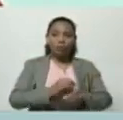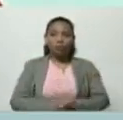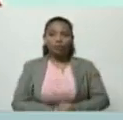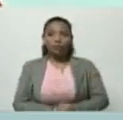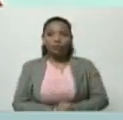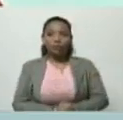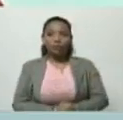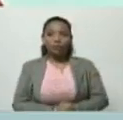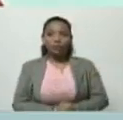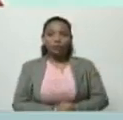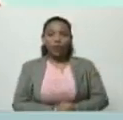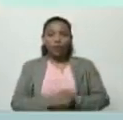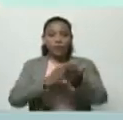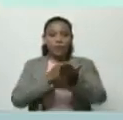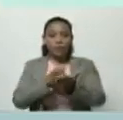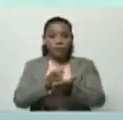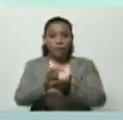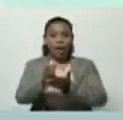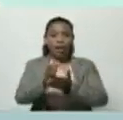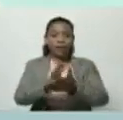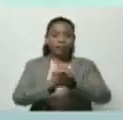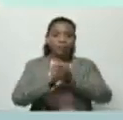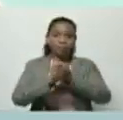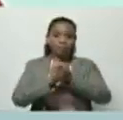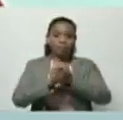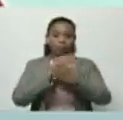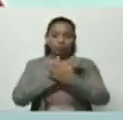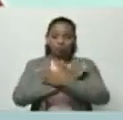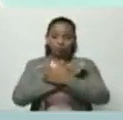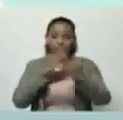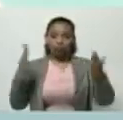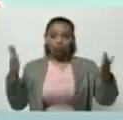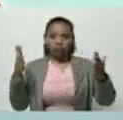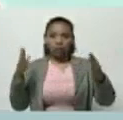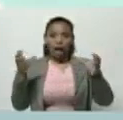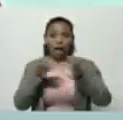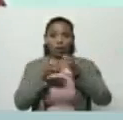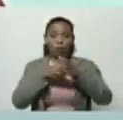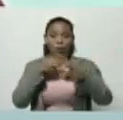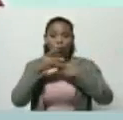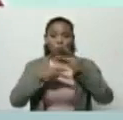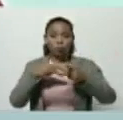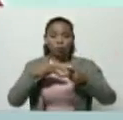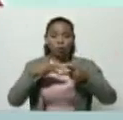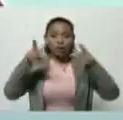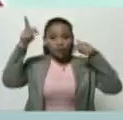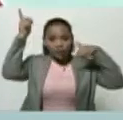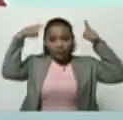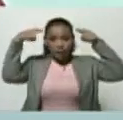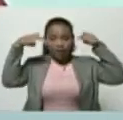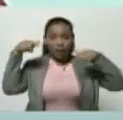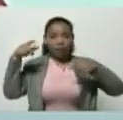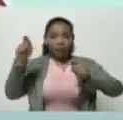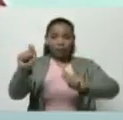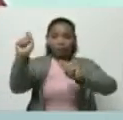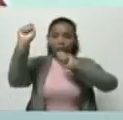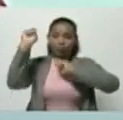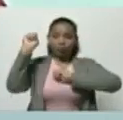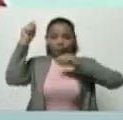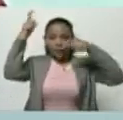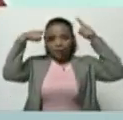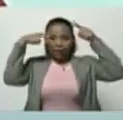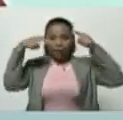la lealtad, la camaradería, la solidaridad, es el partido de Chávez, pues, el legado del comandante Hugo